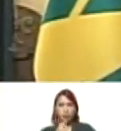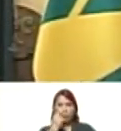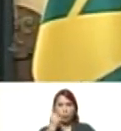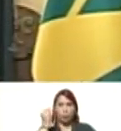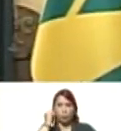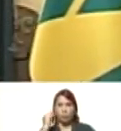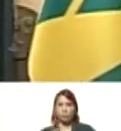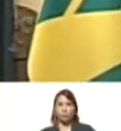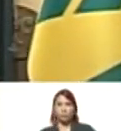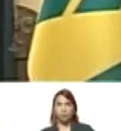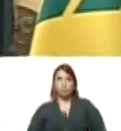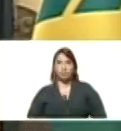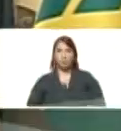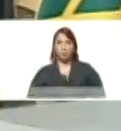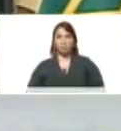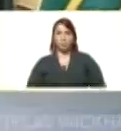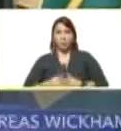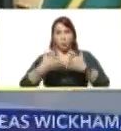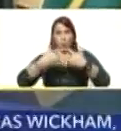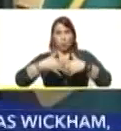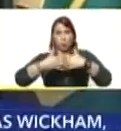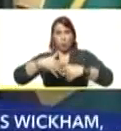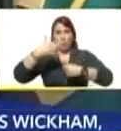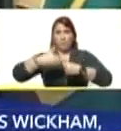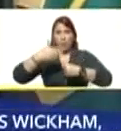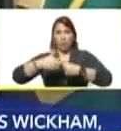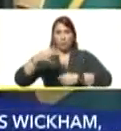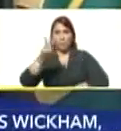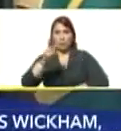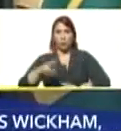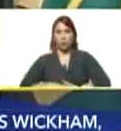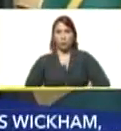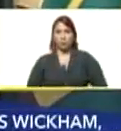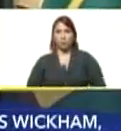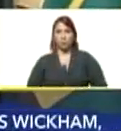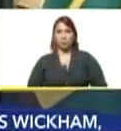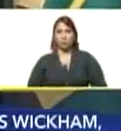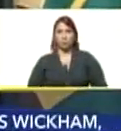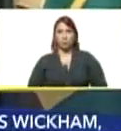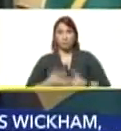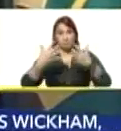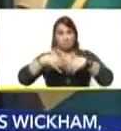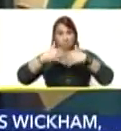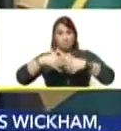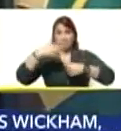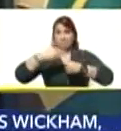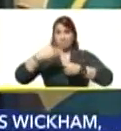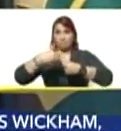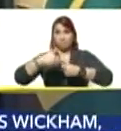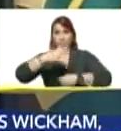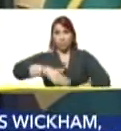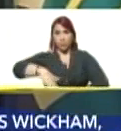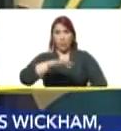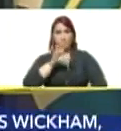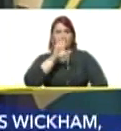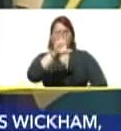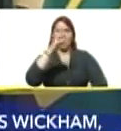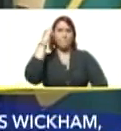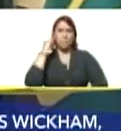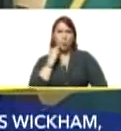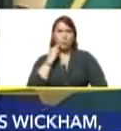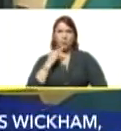y trabajadoras de la industria petrolera venezolana, que es la industria petrolera de un país bolivariano,